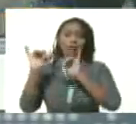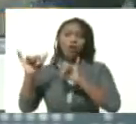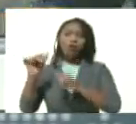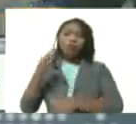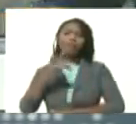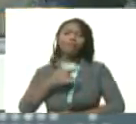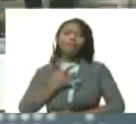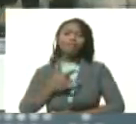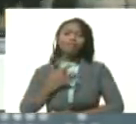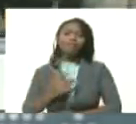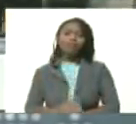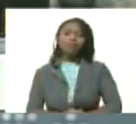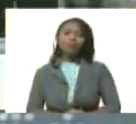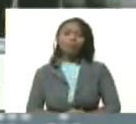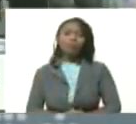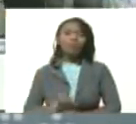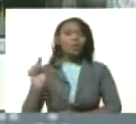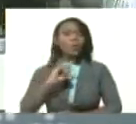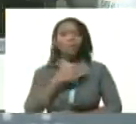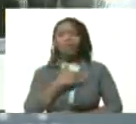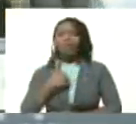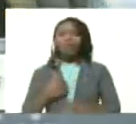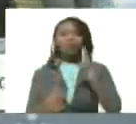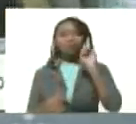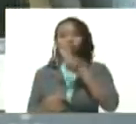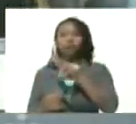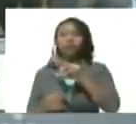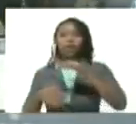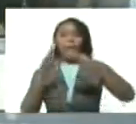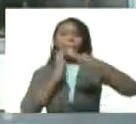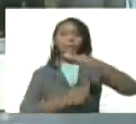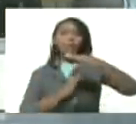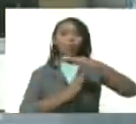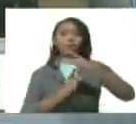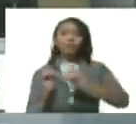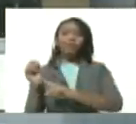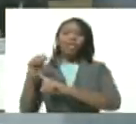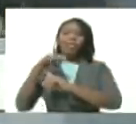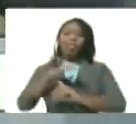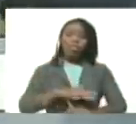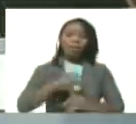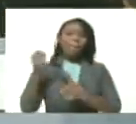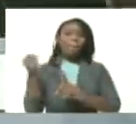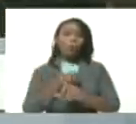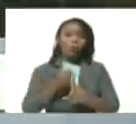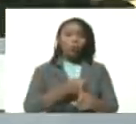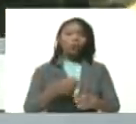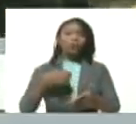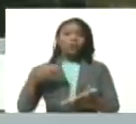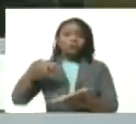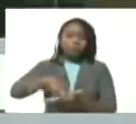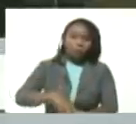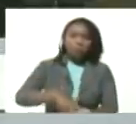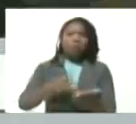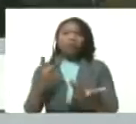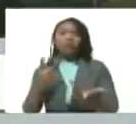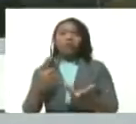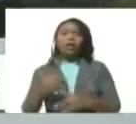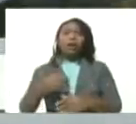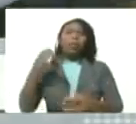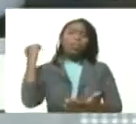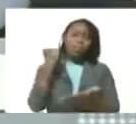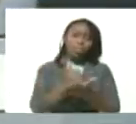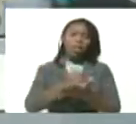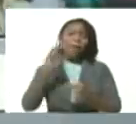sentimiento, que no queremos ver a nuestros migrantes siendo humillados, vejados, perseguidos, asesinados,